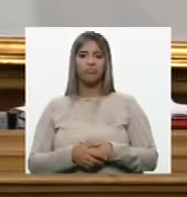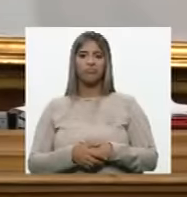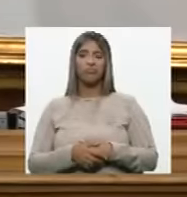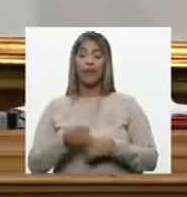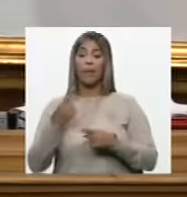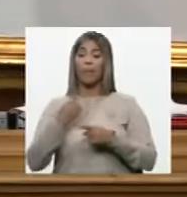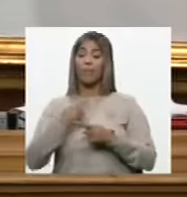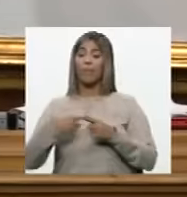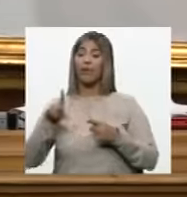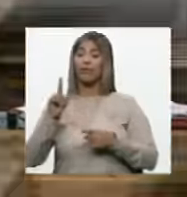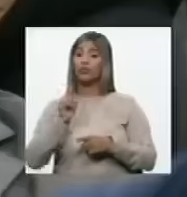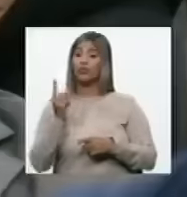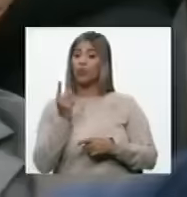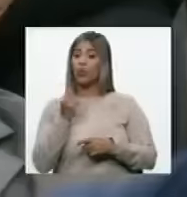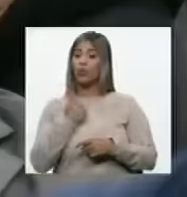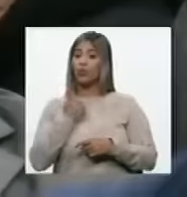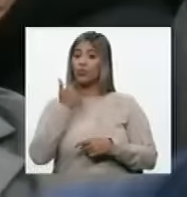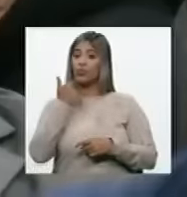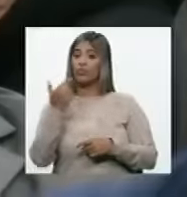Pero